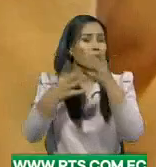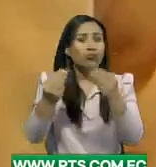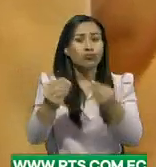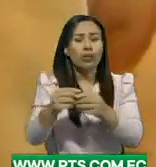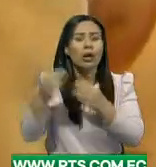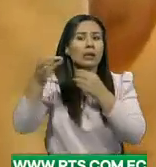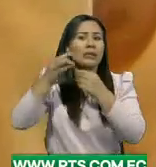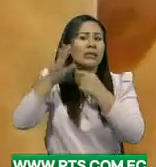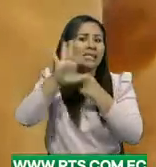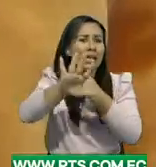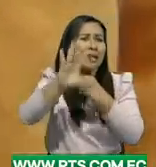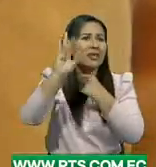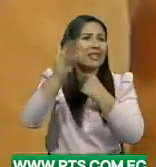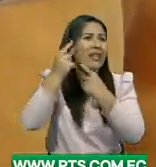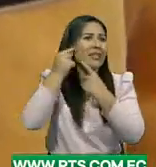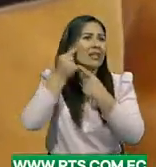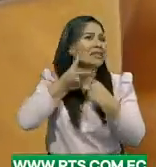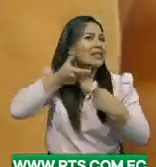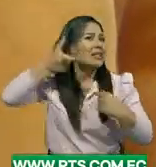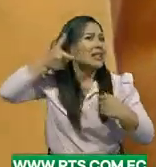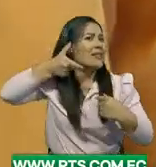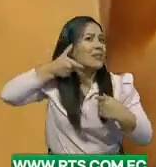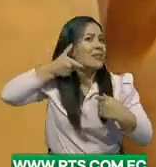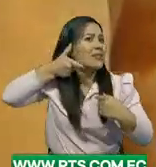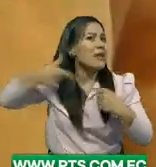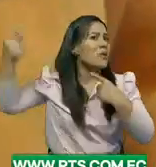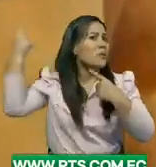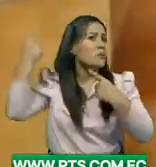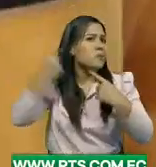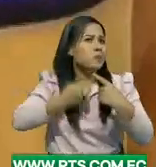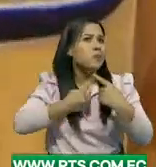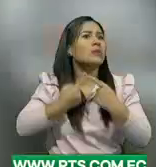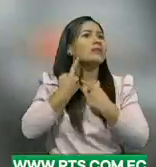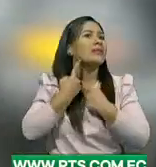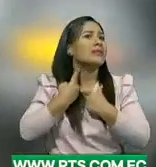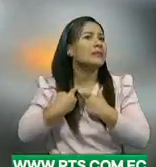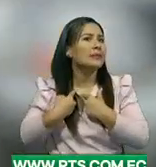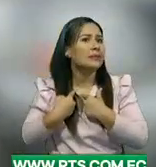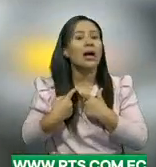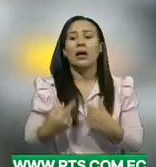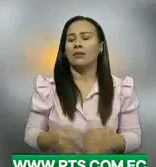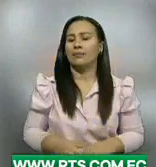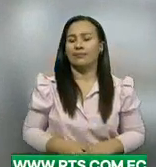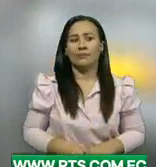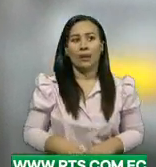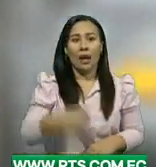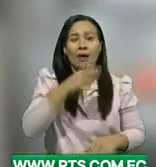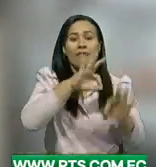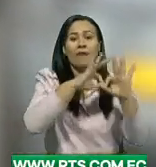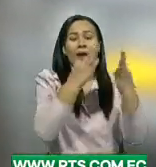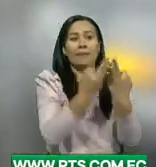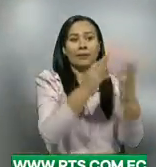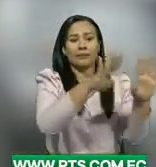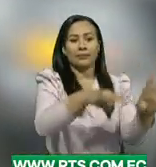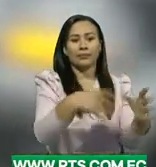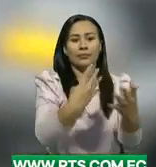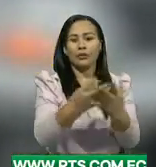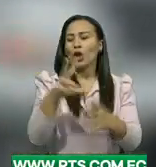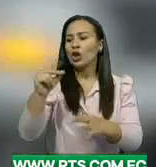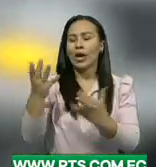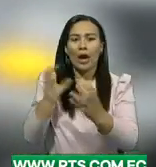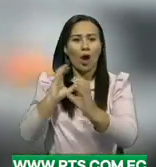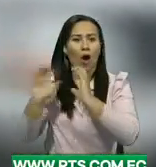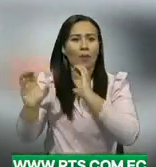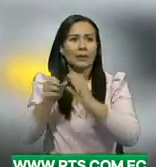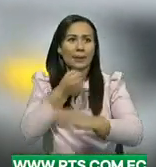¿qué? Unos 5 o 7 centímetros de aquí así y uno aquí así a la altura de la yugular. Familiares del detenido no aceptaron dialogar